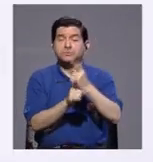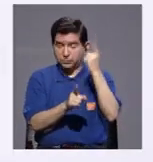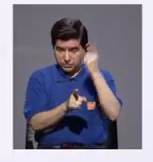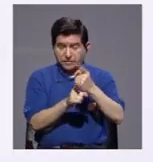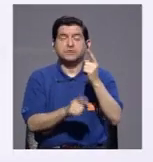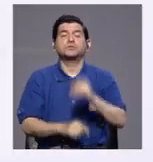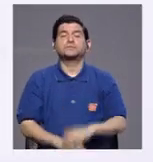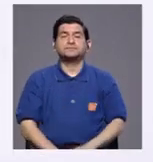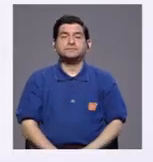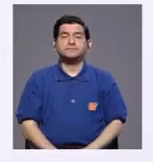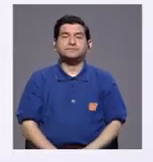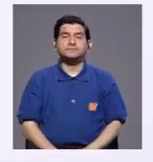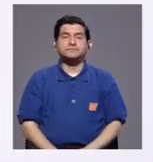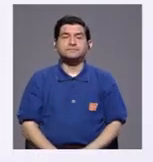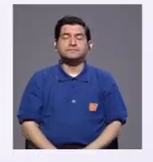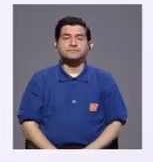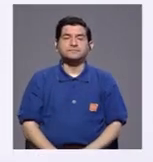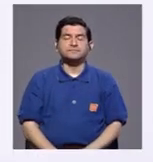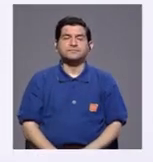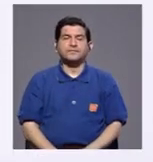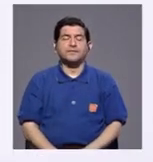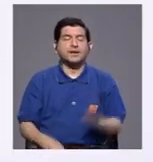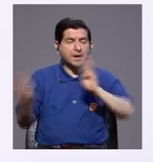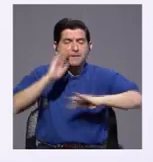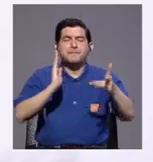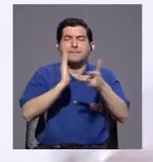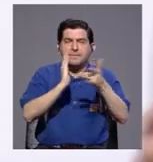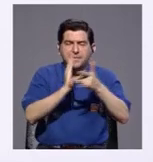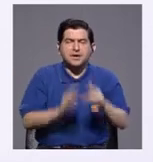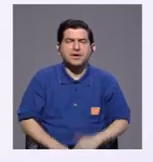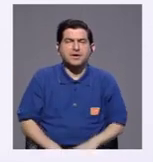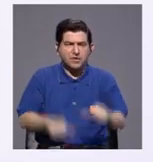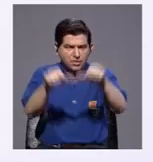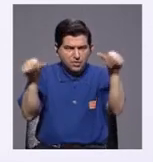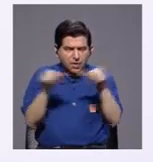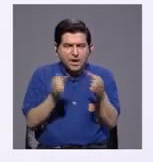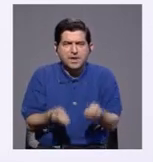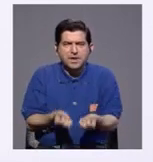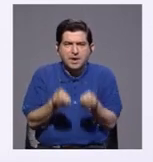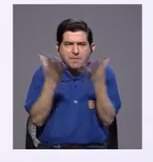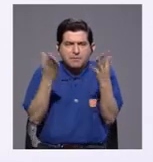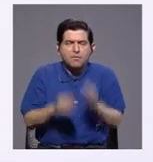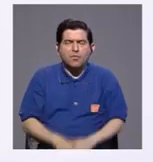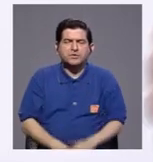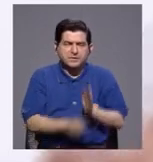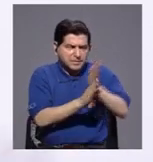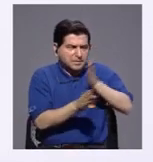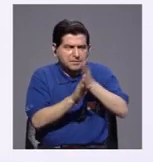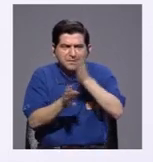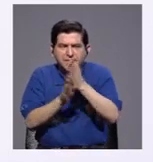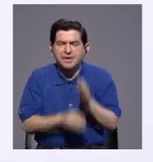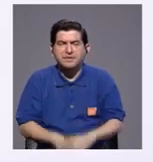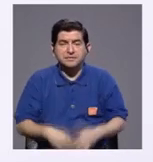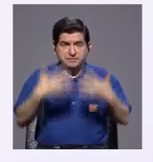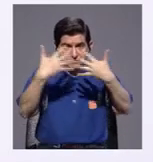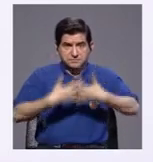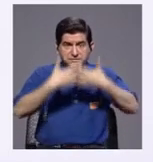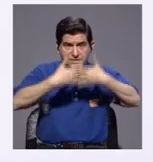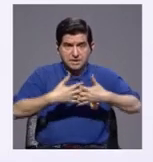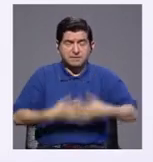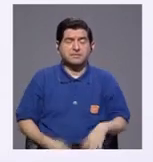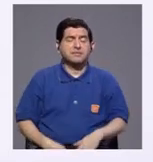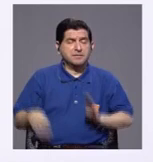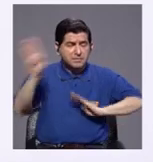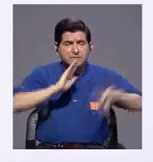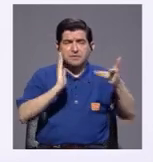por por definición la tecnología es una disciplina multidisciplinaria usted va a encontrar en las empresas dedicadas